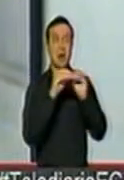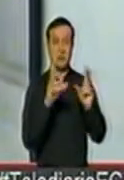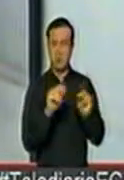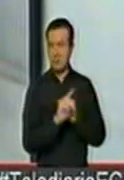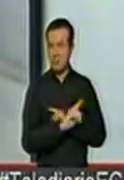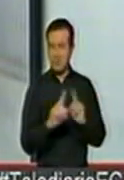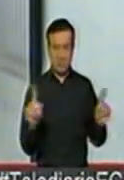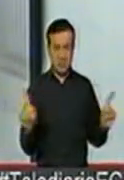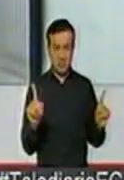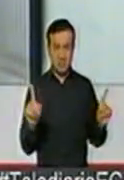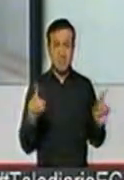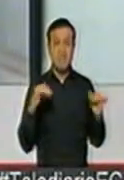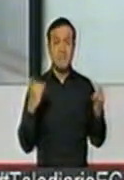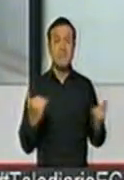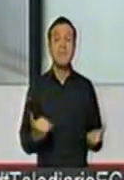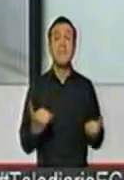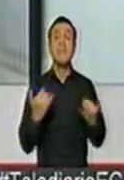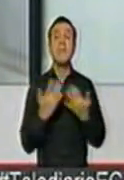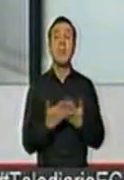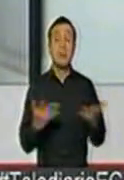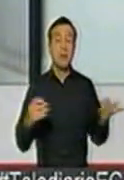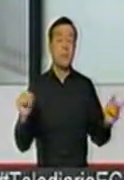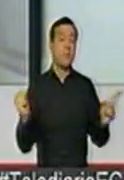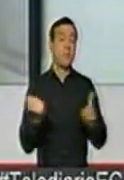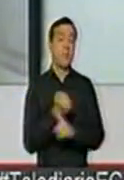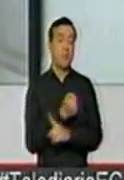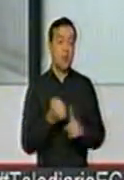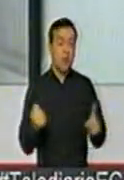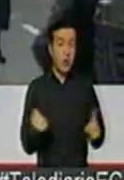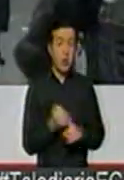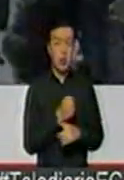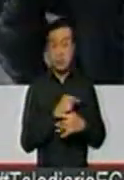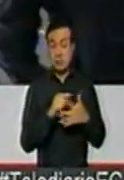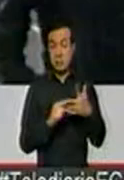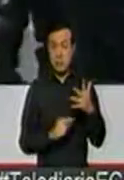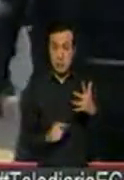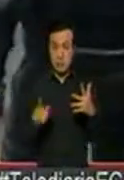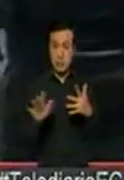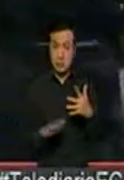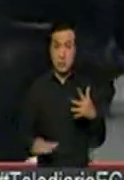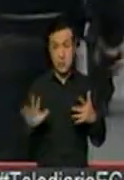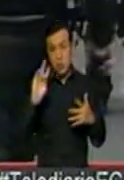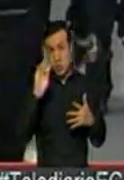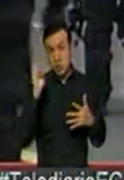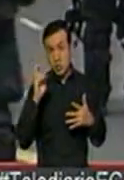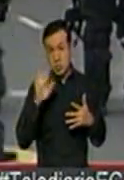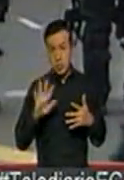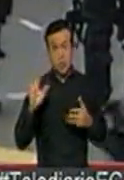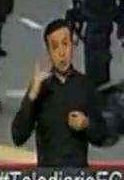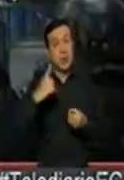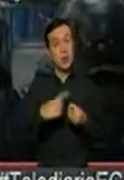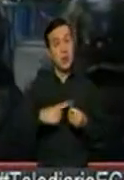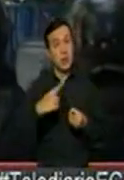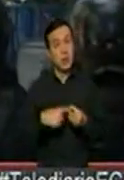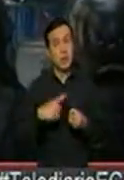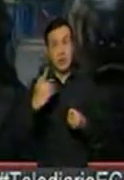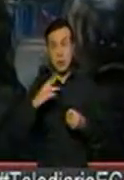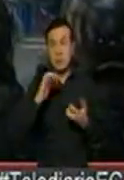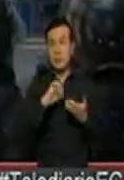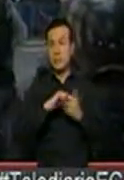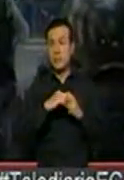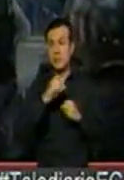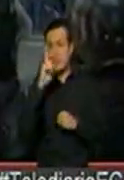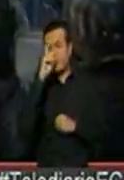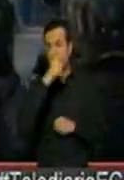la violencia puede destruir por la sinrazón. El sector turístico de Quito también se vio afectado. Por ello,